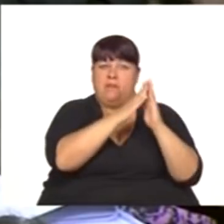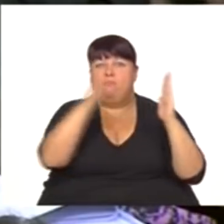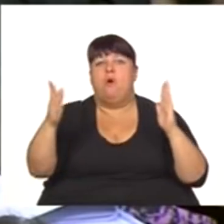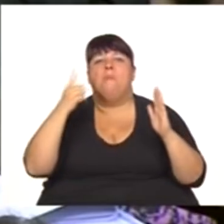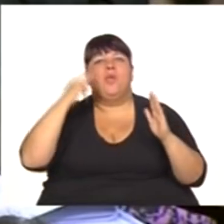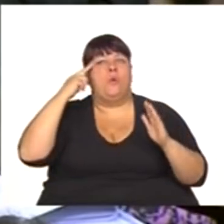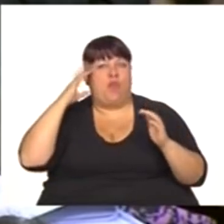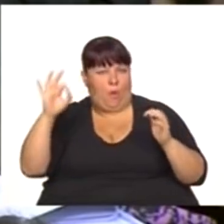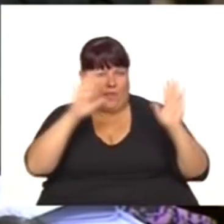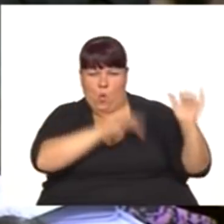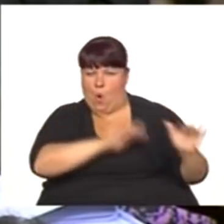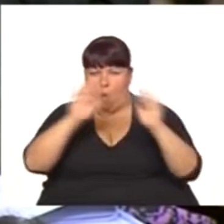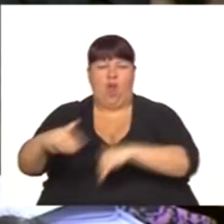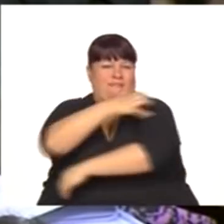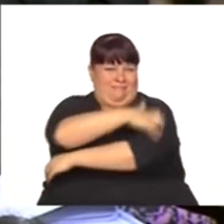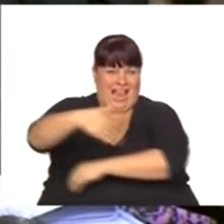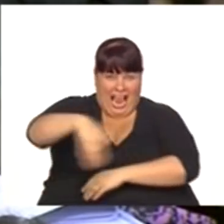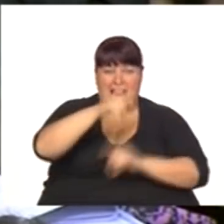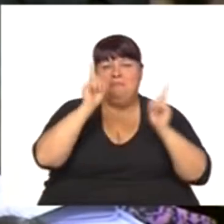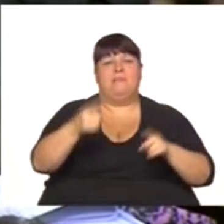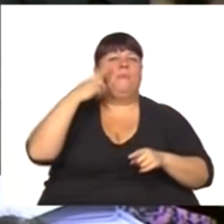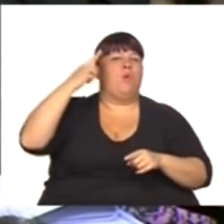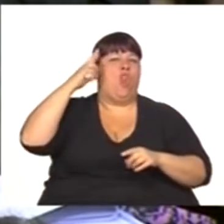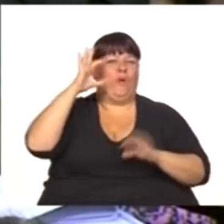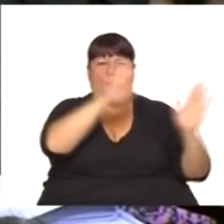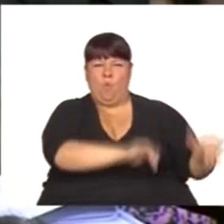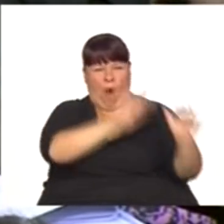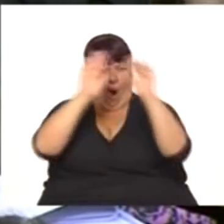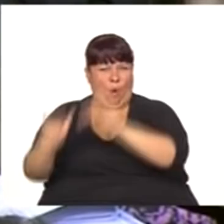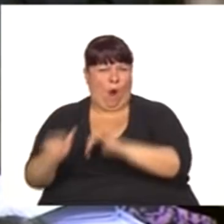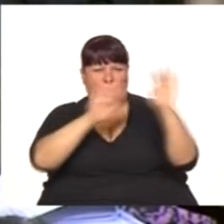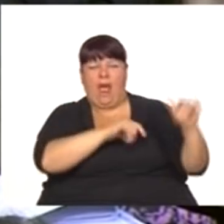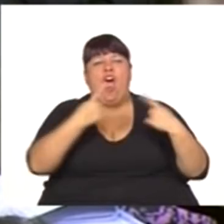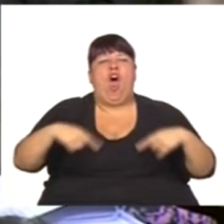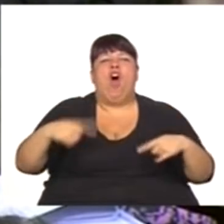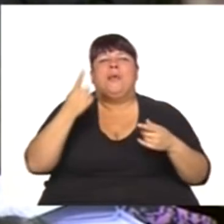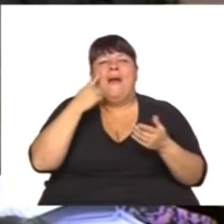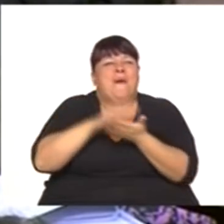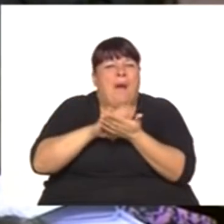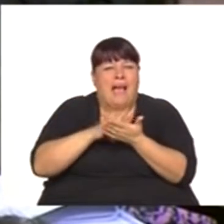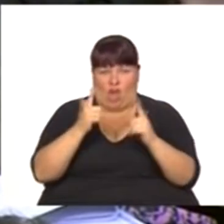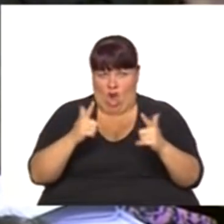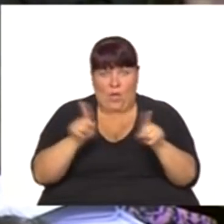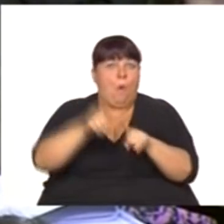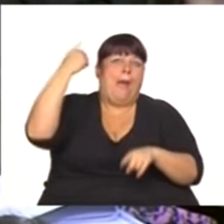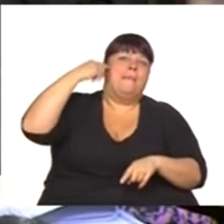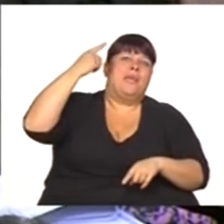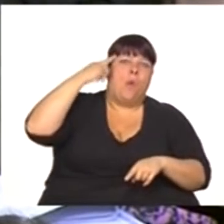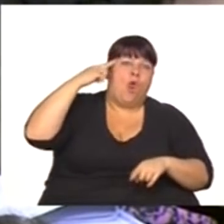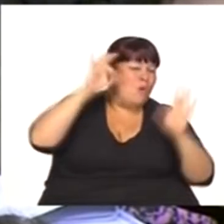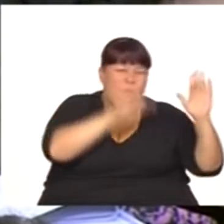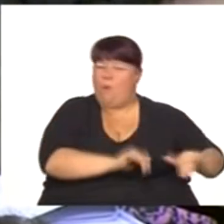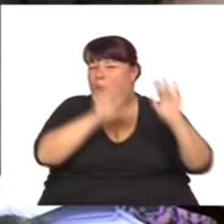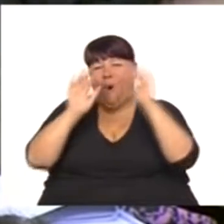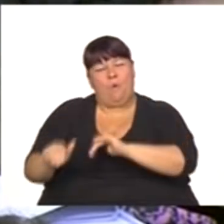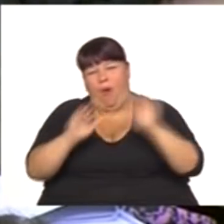década de los 90, y la indigencia era la misma que durante la década de los 90, las necesidades básicas insatisfechas las mismas que durante la década de los 90,